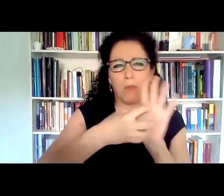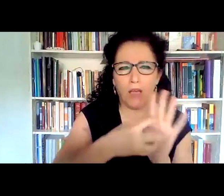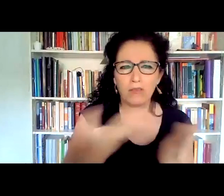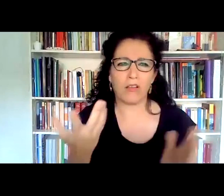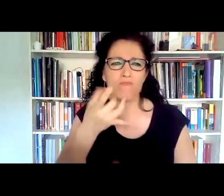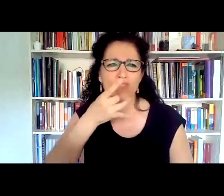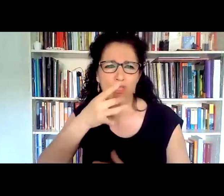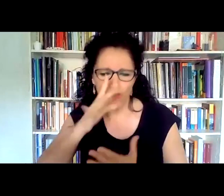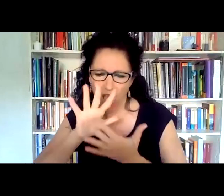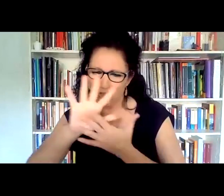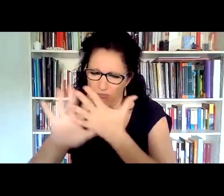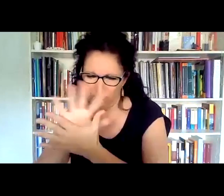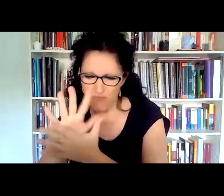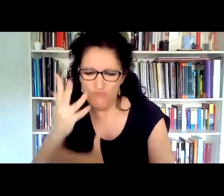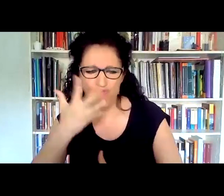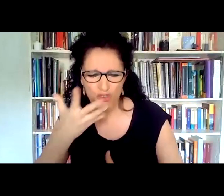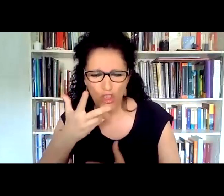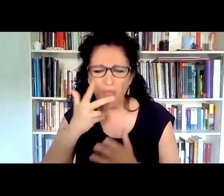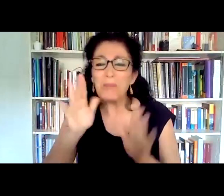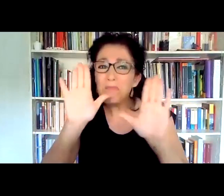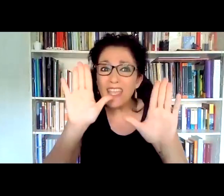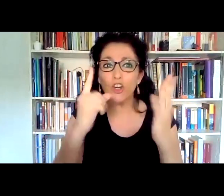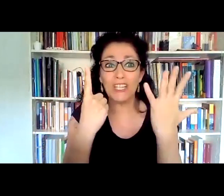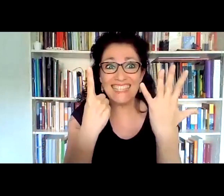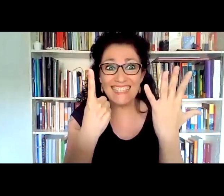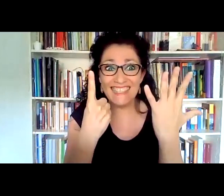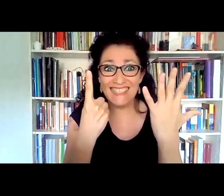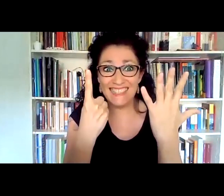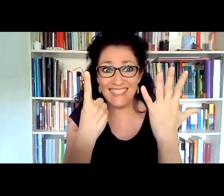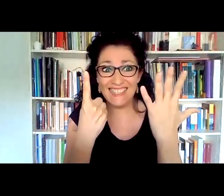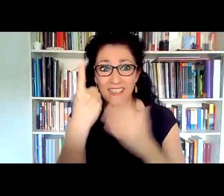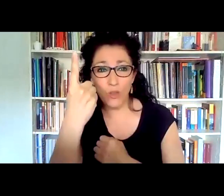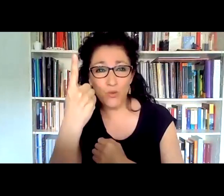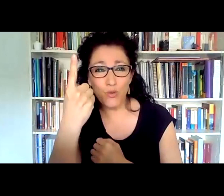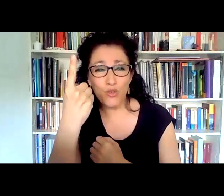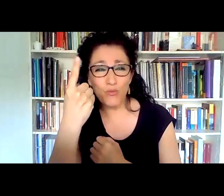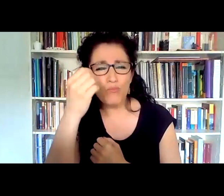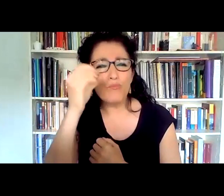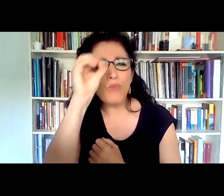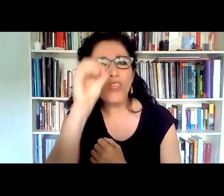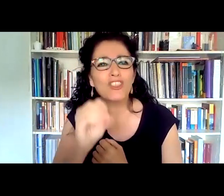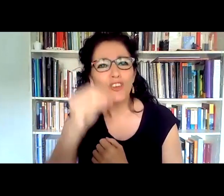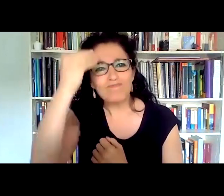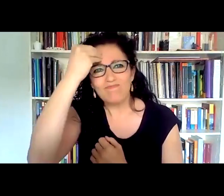78,1% conoce gramáticas, diccionarios de las lenguas de signos, pero el